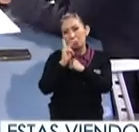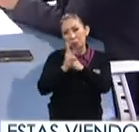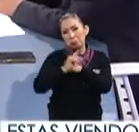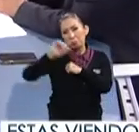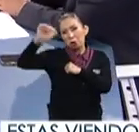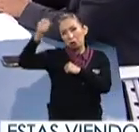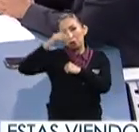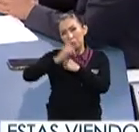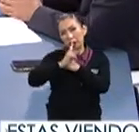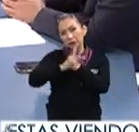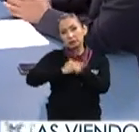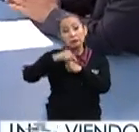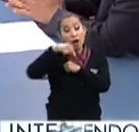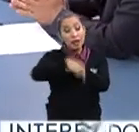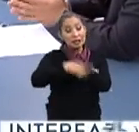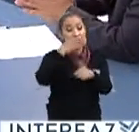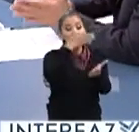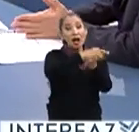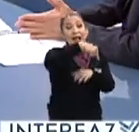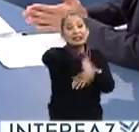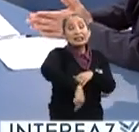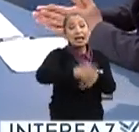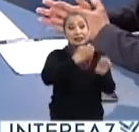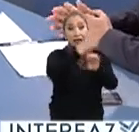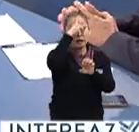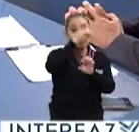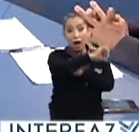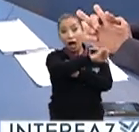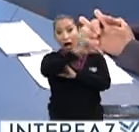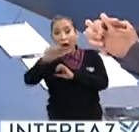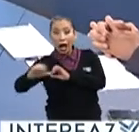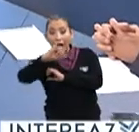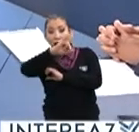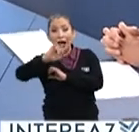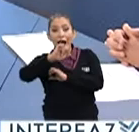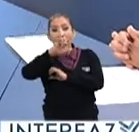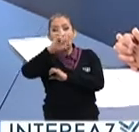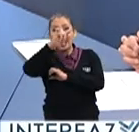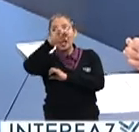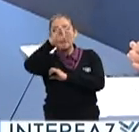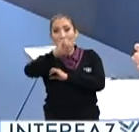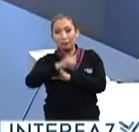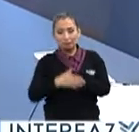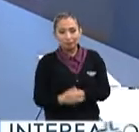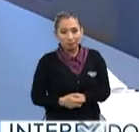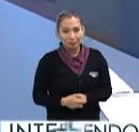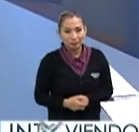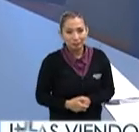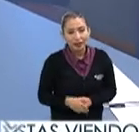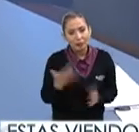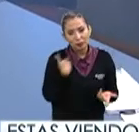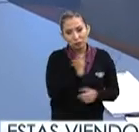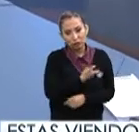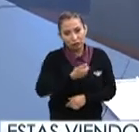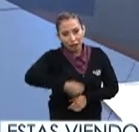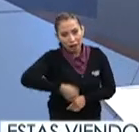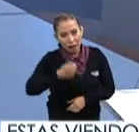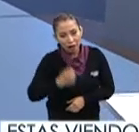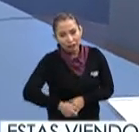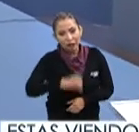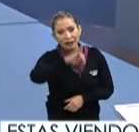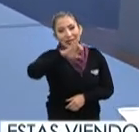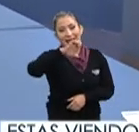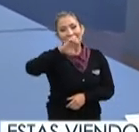otras ciudades del mundo, pero ella se fue a estudiar del Estado de México a la ciudad de Jalapa, Veracruz. Es un placer saludarte,